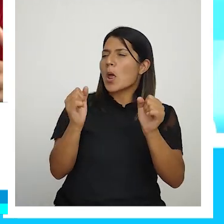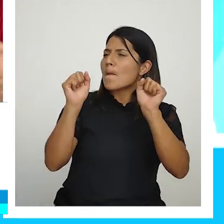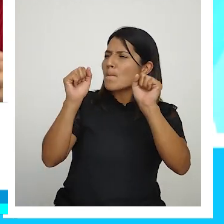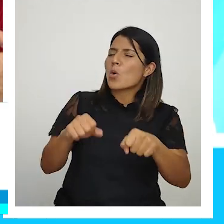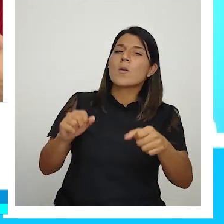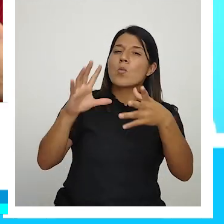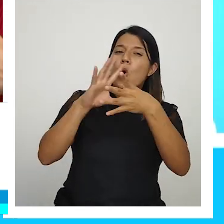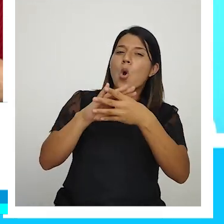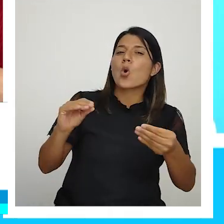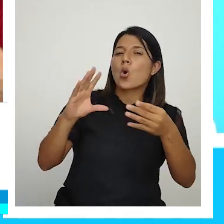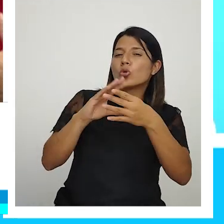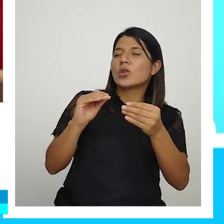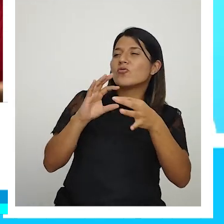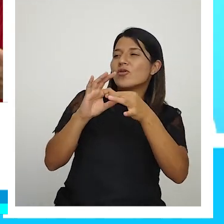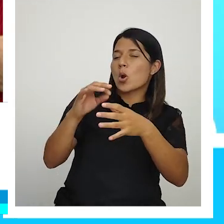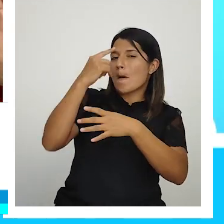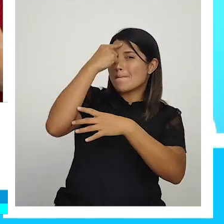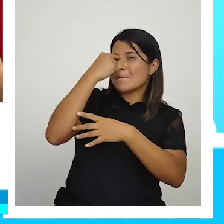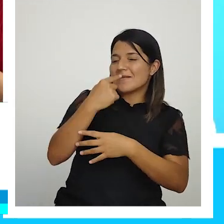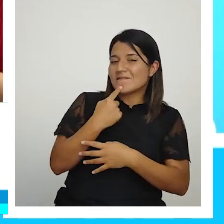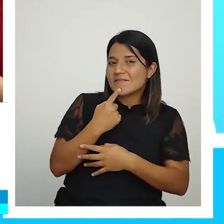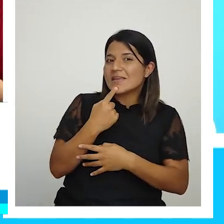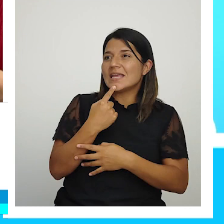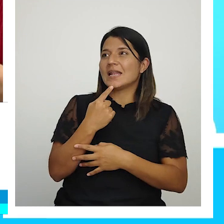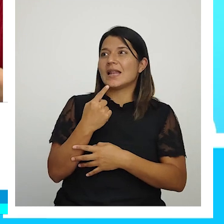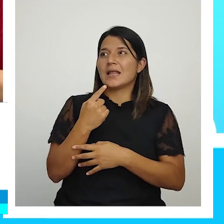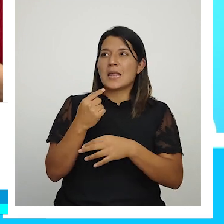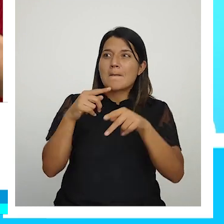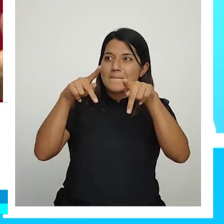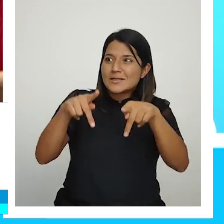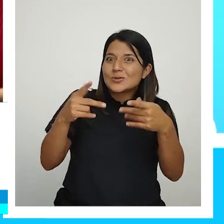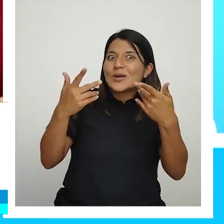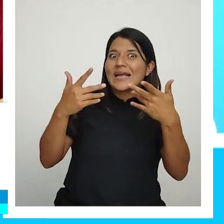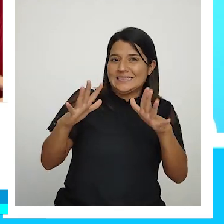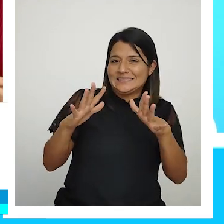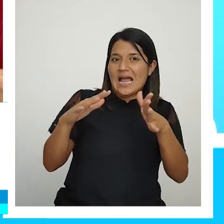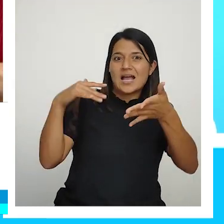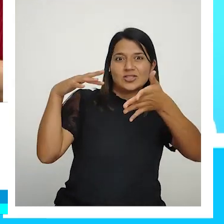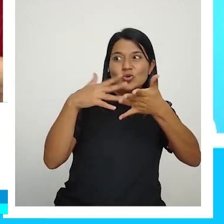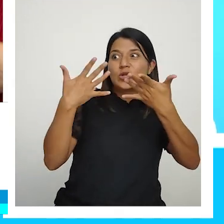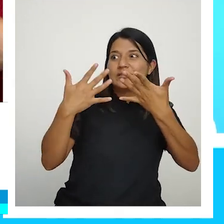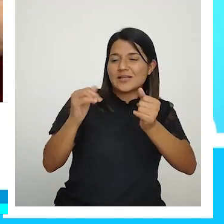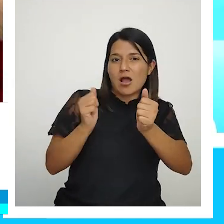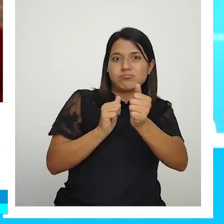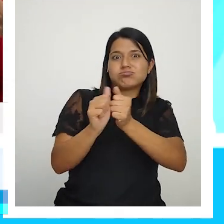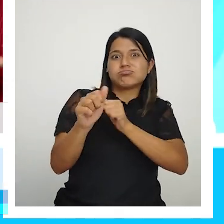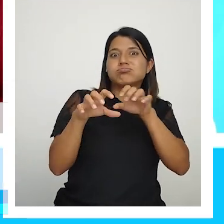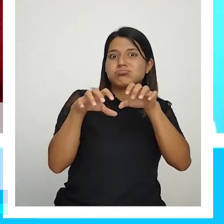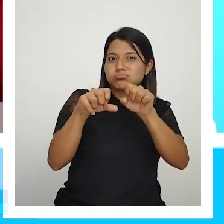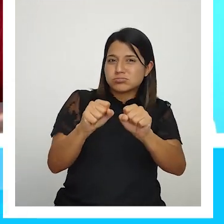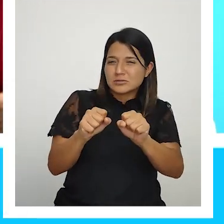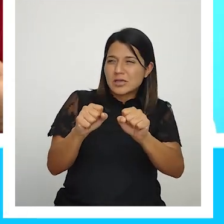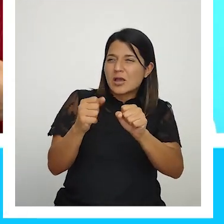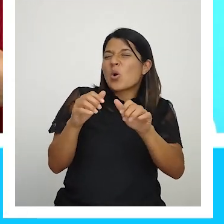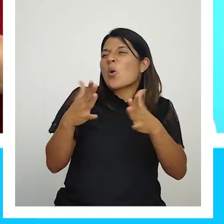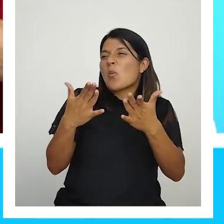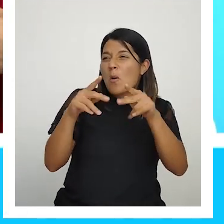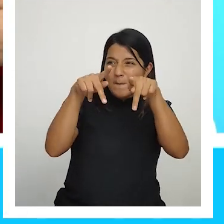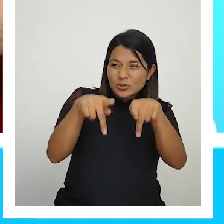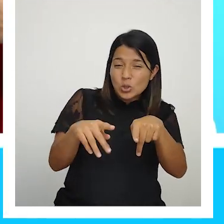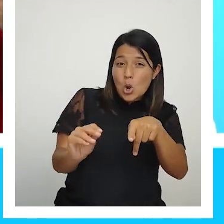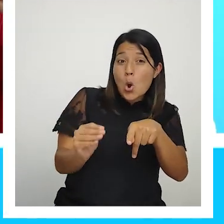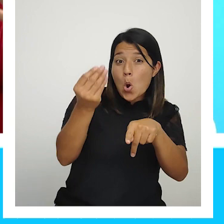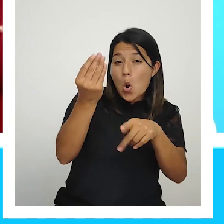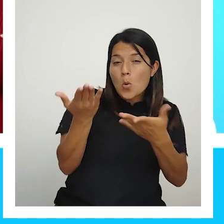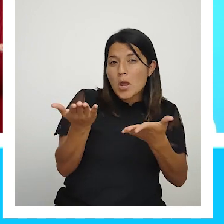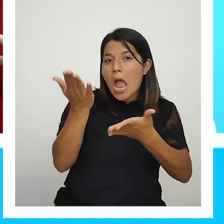comentar un poco acerca de los perfiles de personas que ya se han especializado, que han regresado. Son personas por lo general más jóvenes,